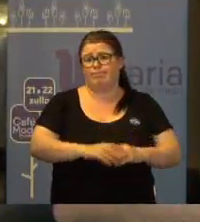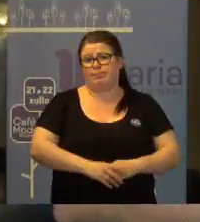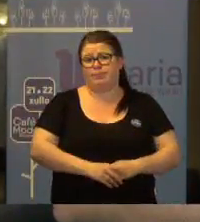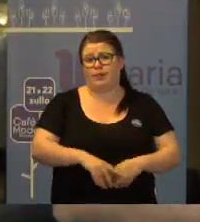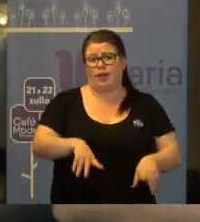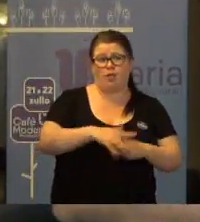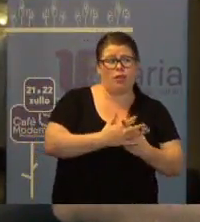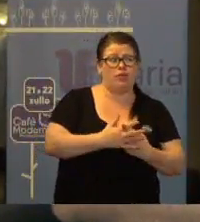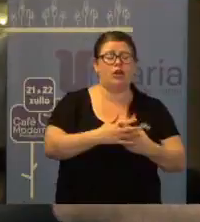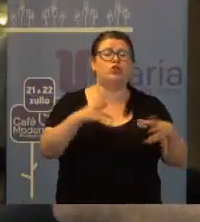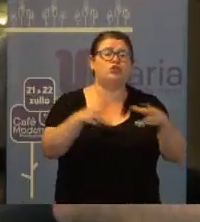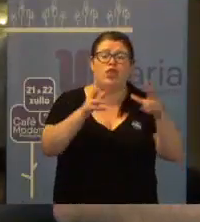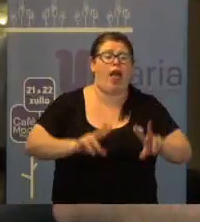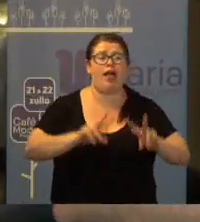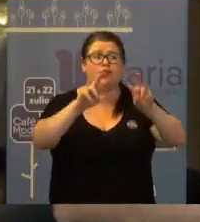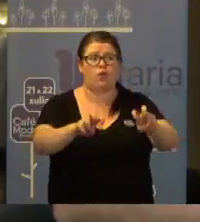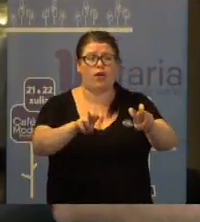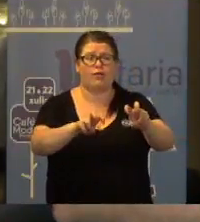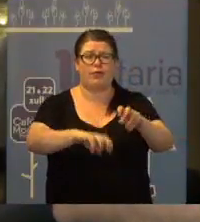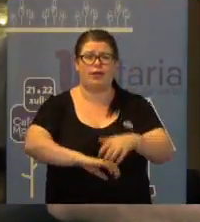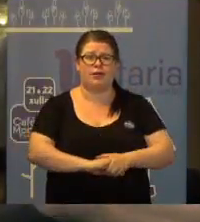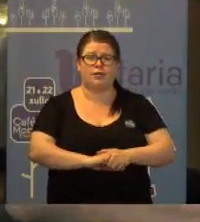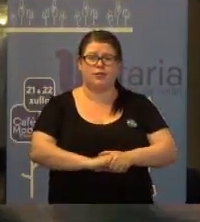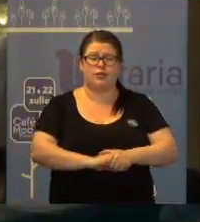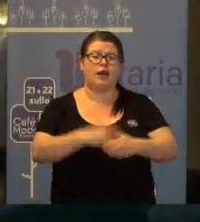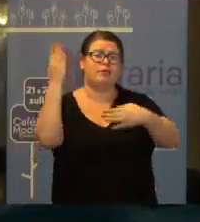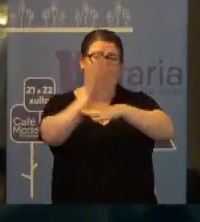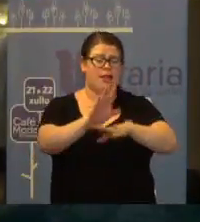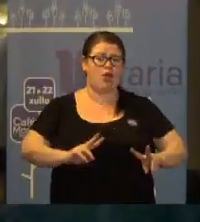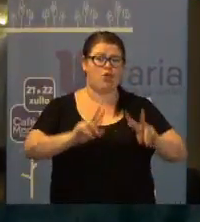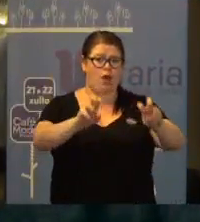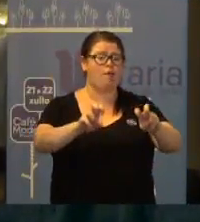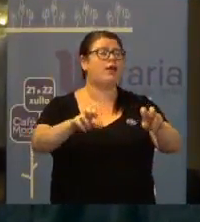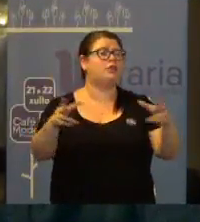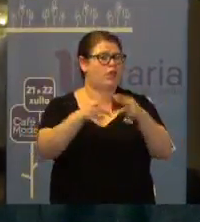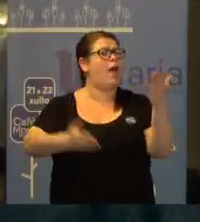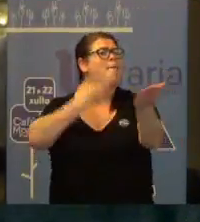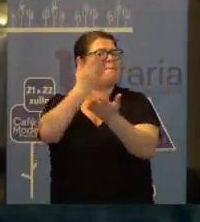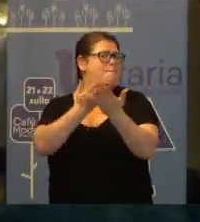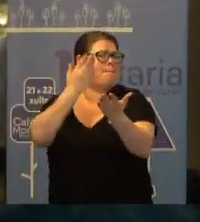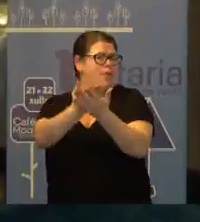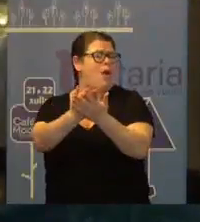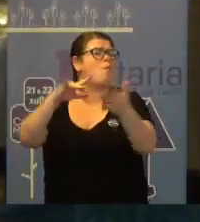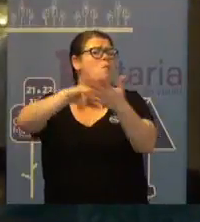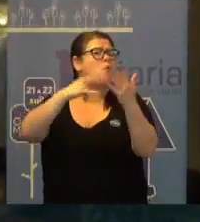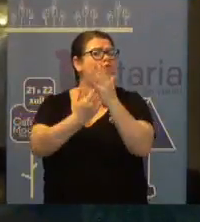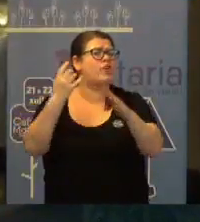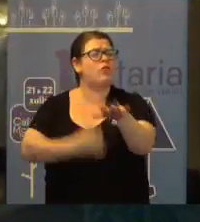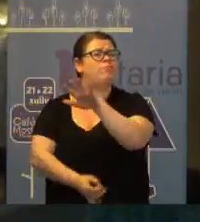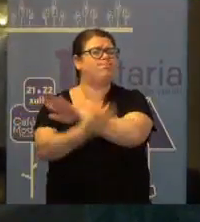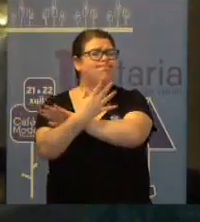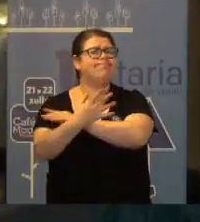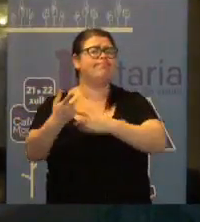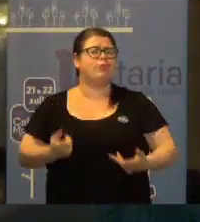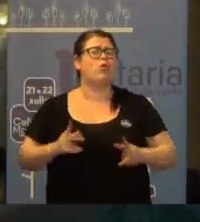diante dunha nova sociedade, diante dunha forma de representatividade nova que demanda a sociedade, vamos a construir un proxecto, pero non un proxecto